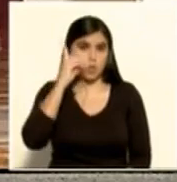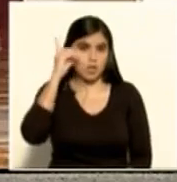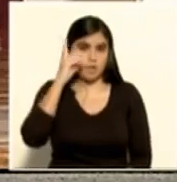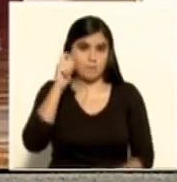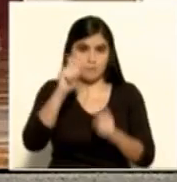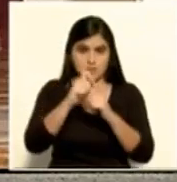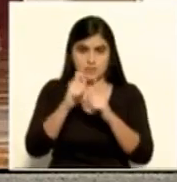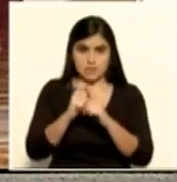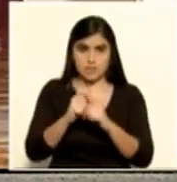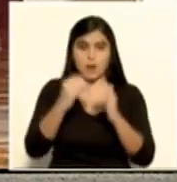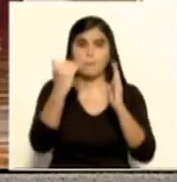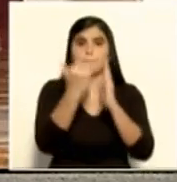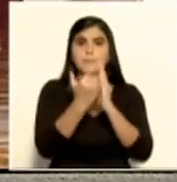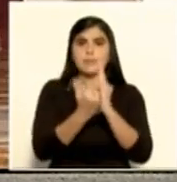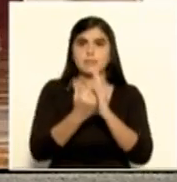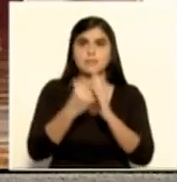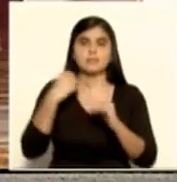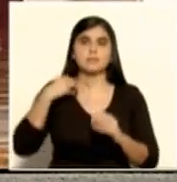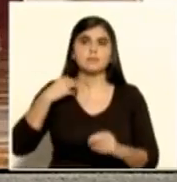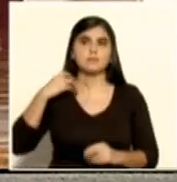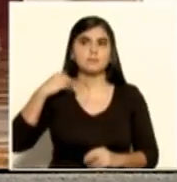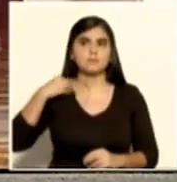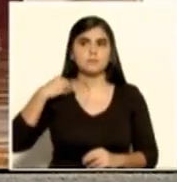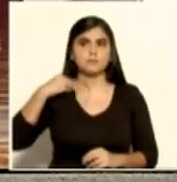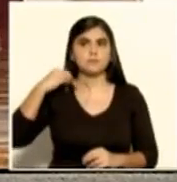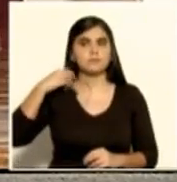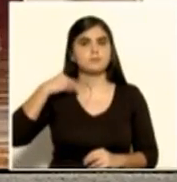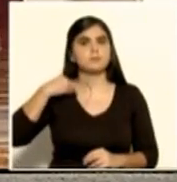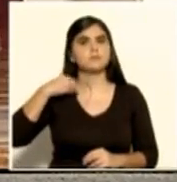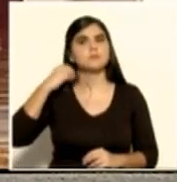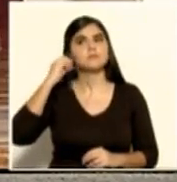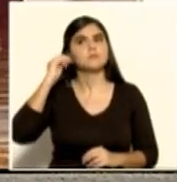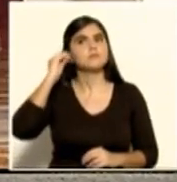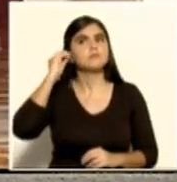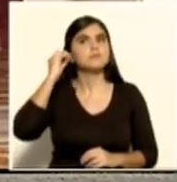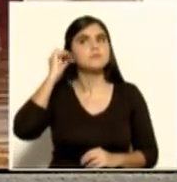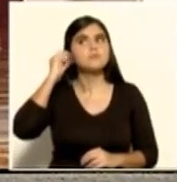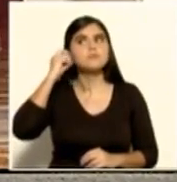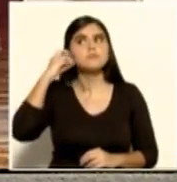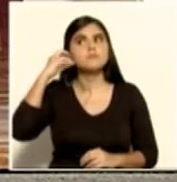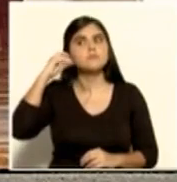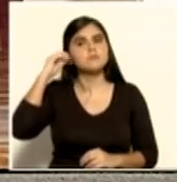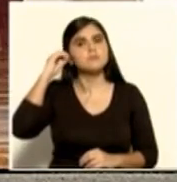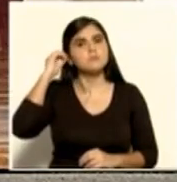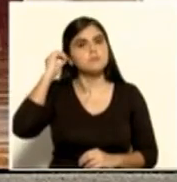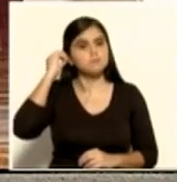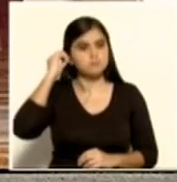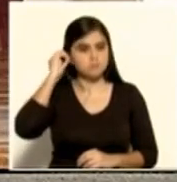estas medidas de restricción sanitaria que enmarcó el señor presidente de la República.